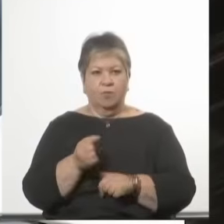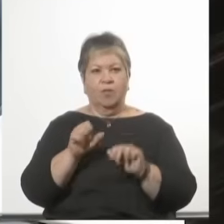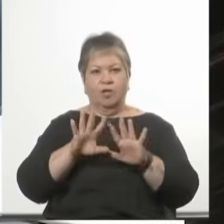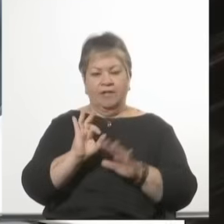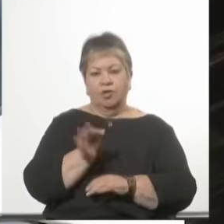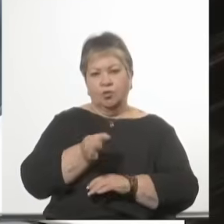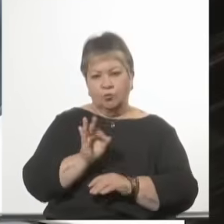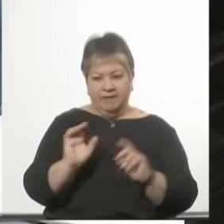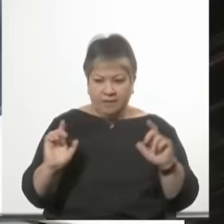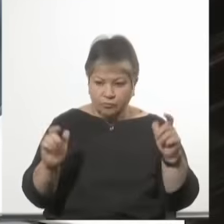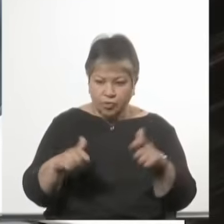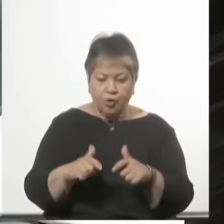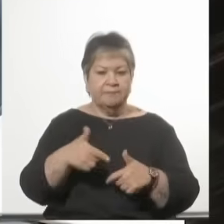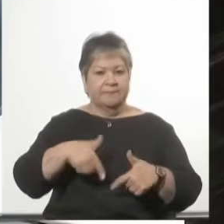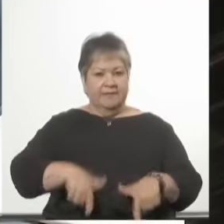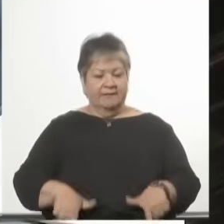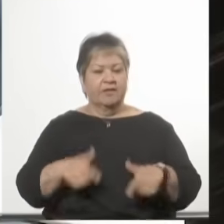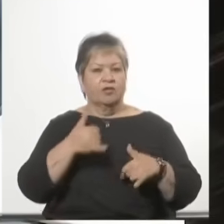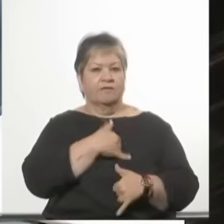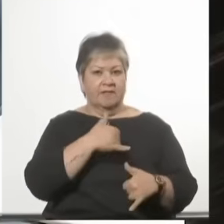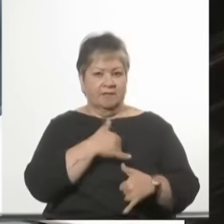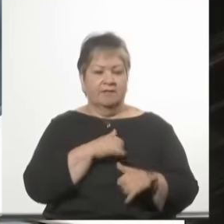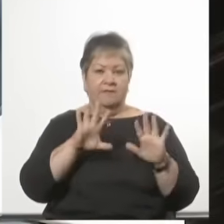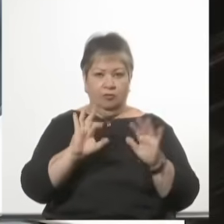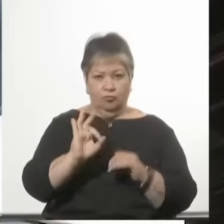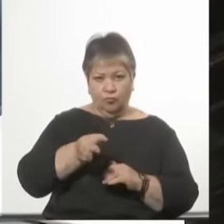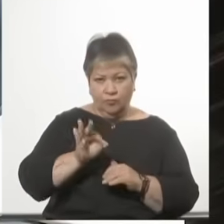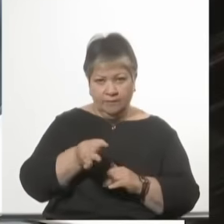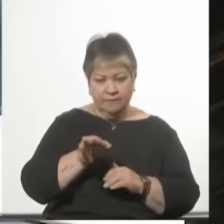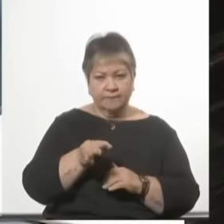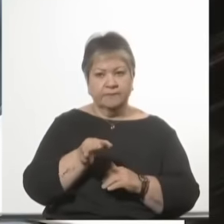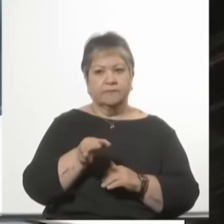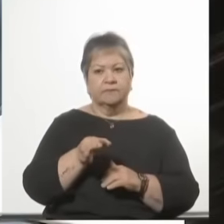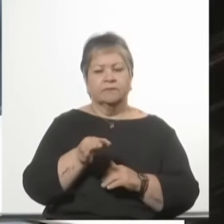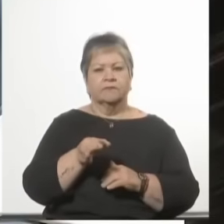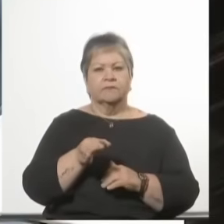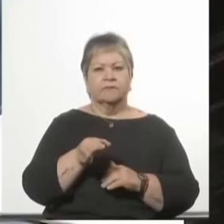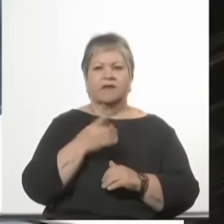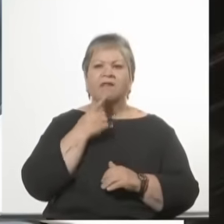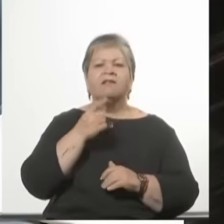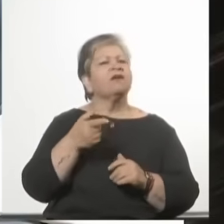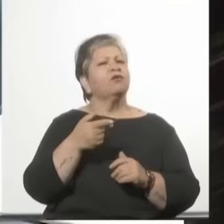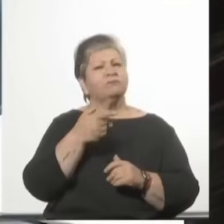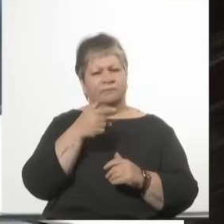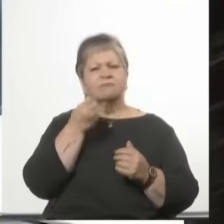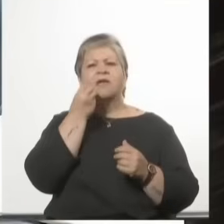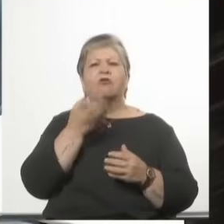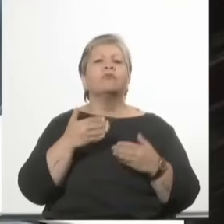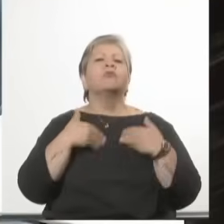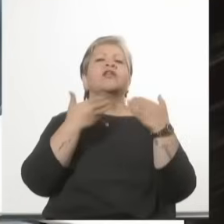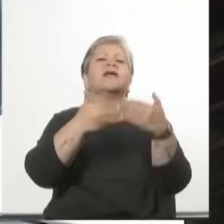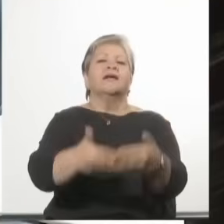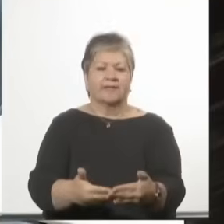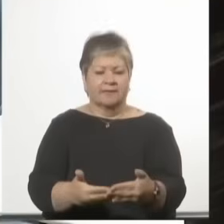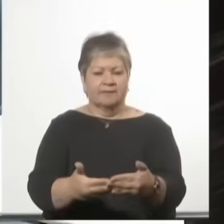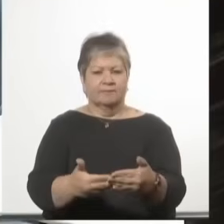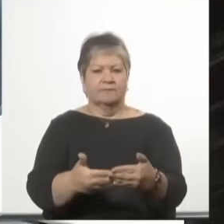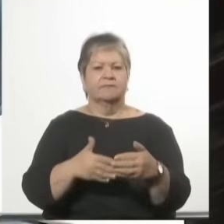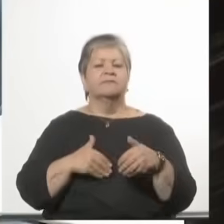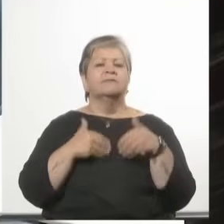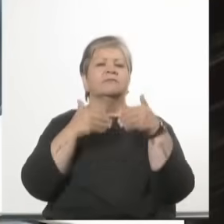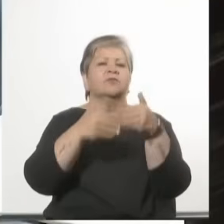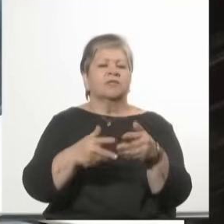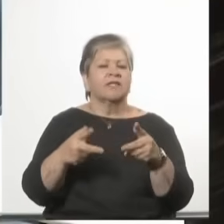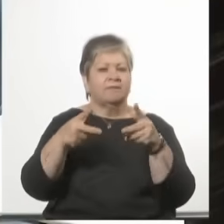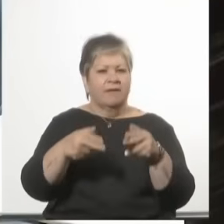nos reunimos en el Ministerio, el 10 de octubre, manifestó interés en postergar el plazo del